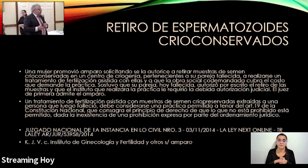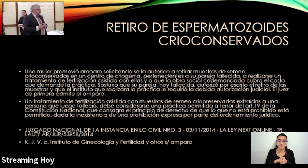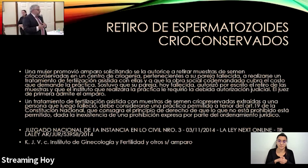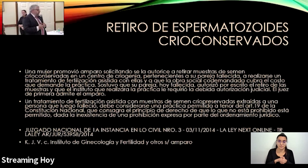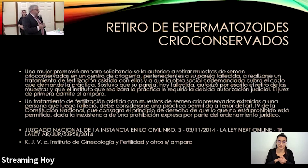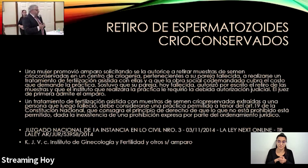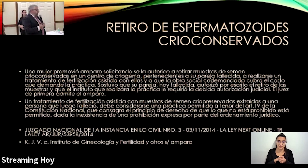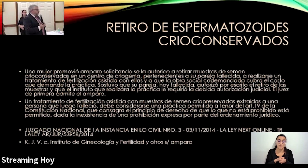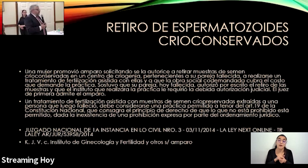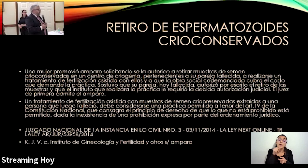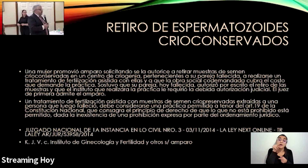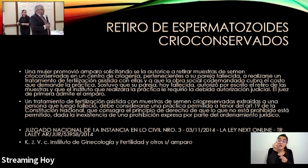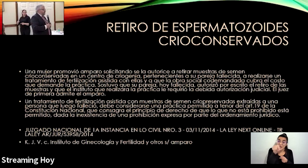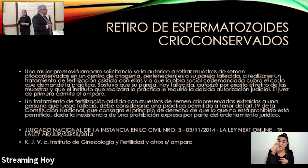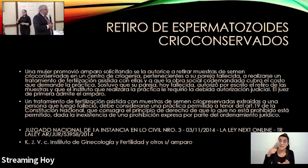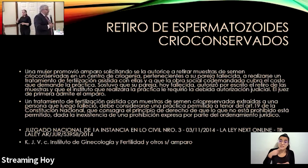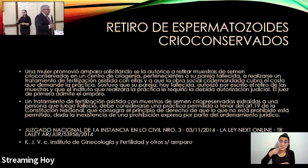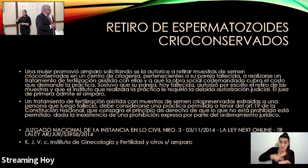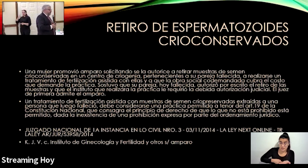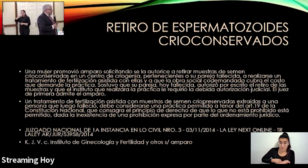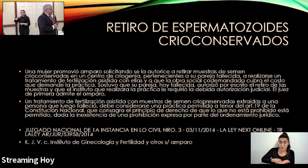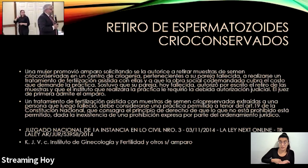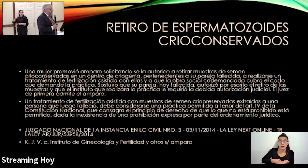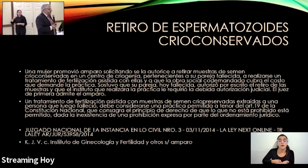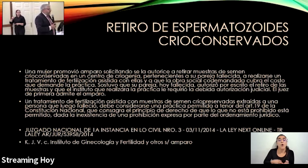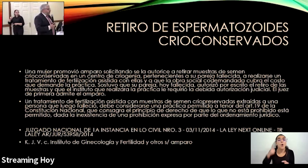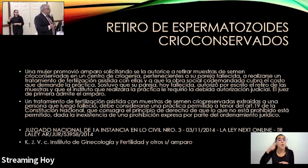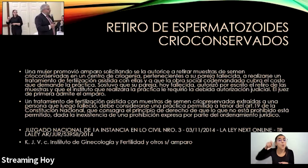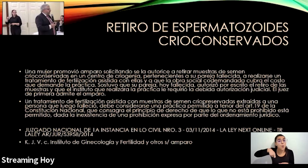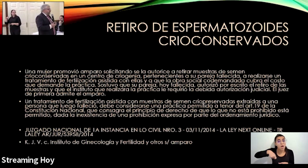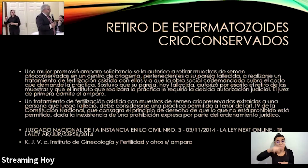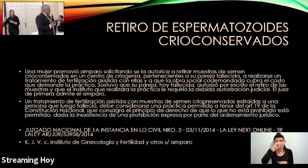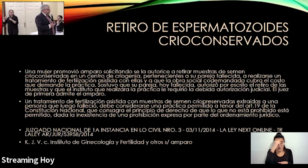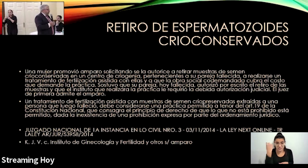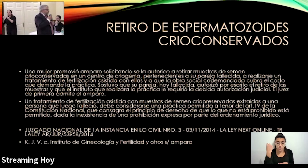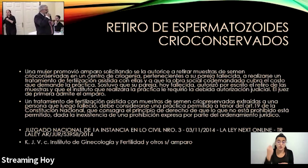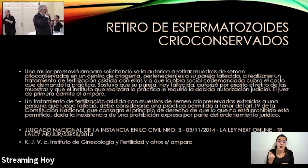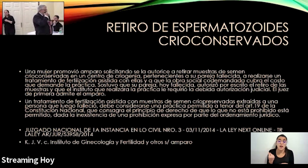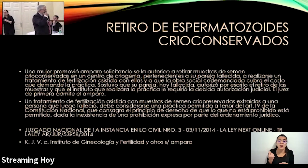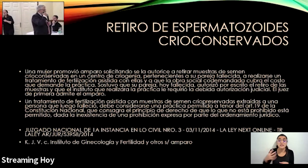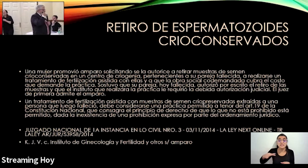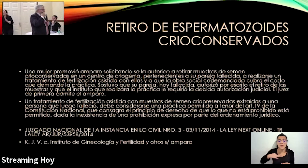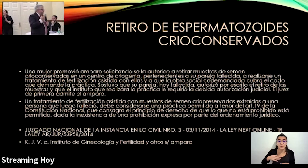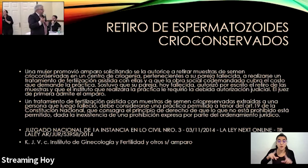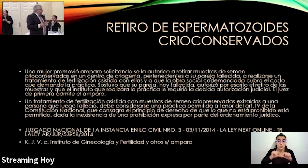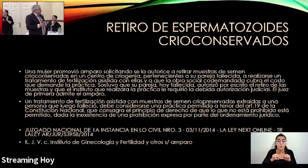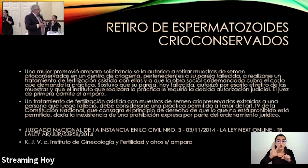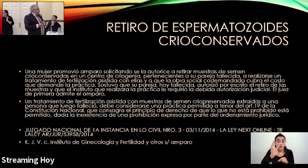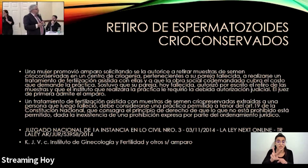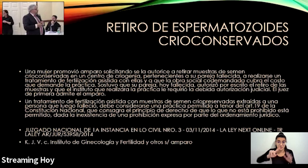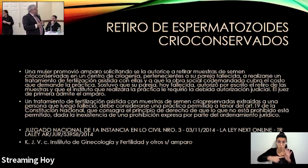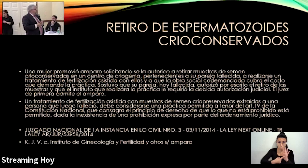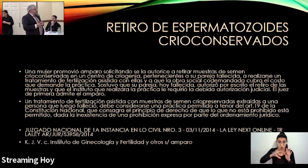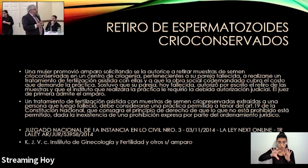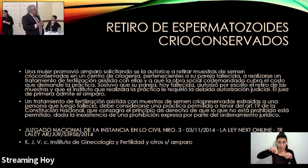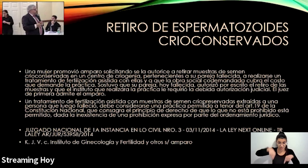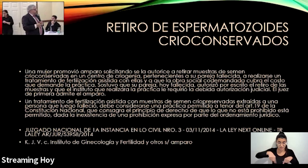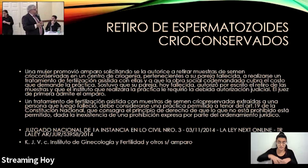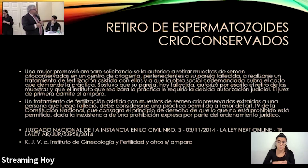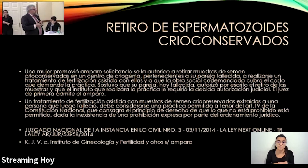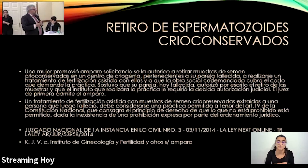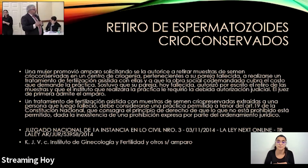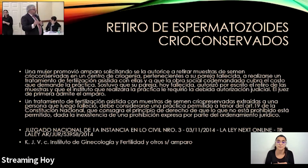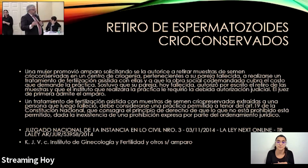Y en este fallo del Juzgado Nacional de Primera Instancia de lo Civil número 3 de la Ciudad de Buenos Aires,